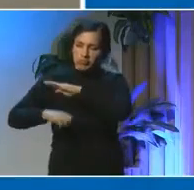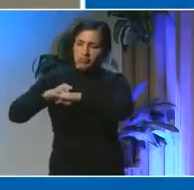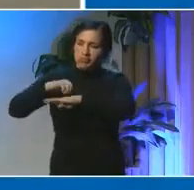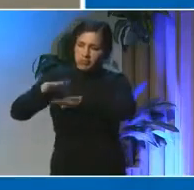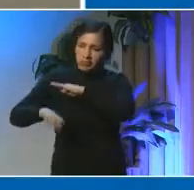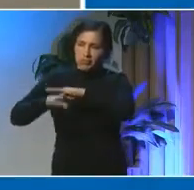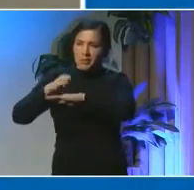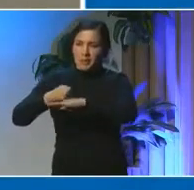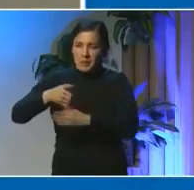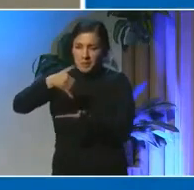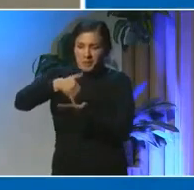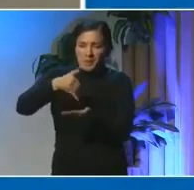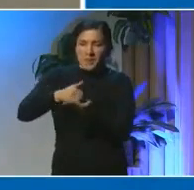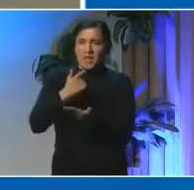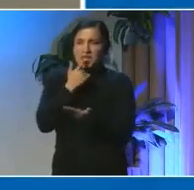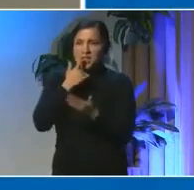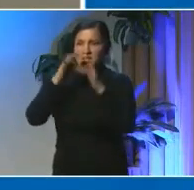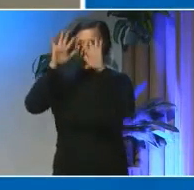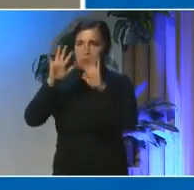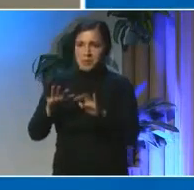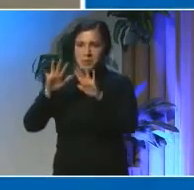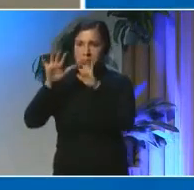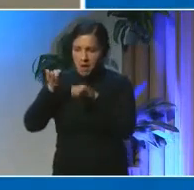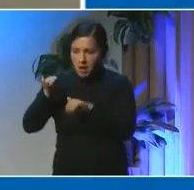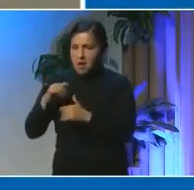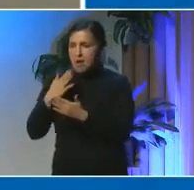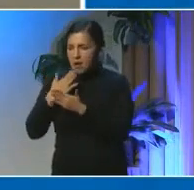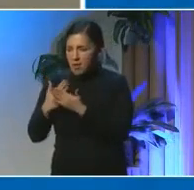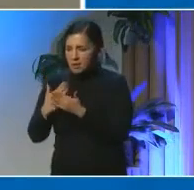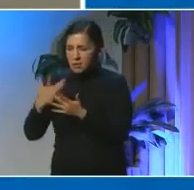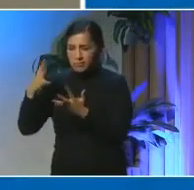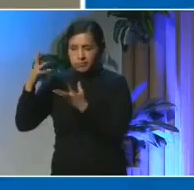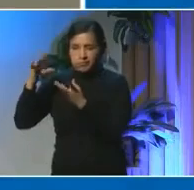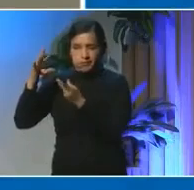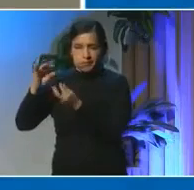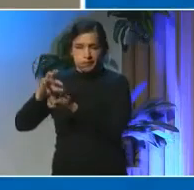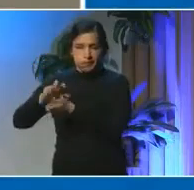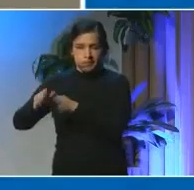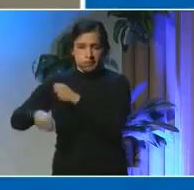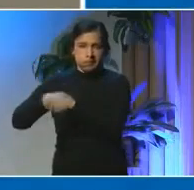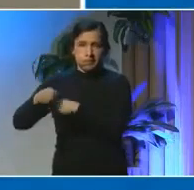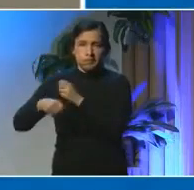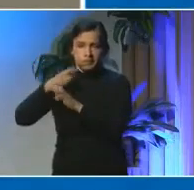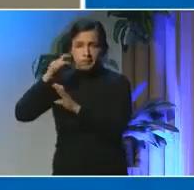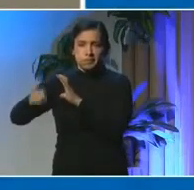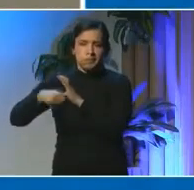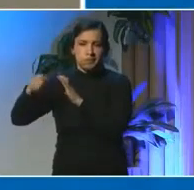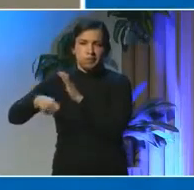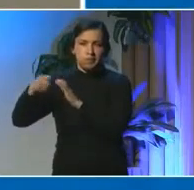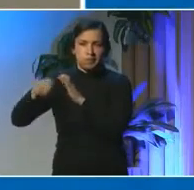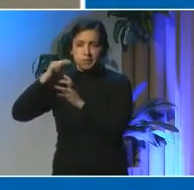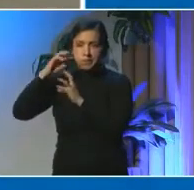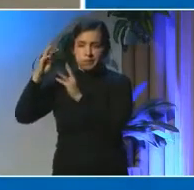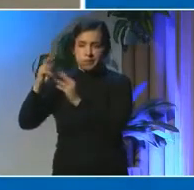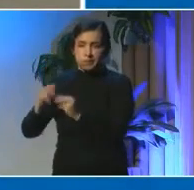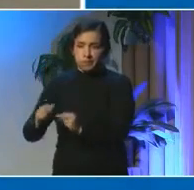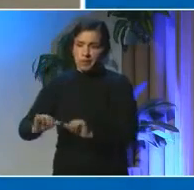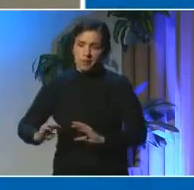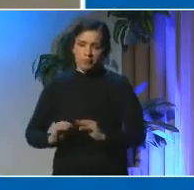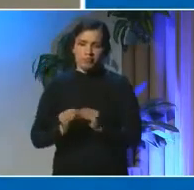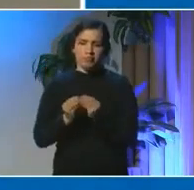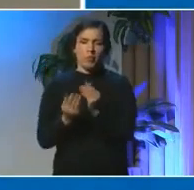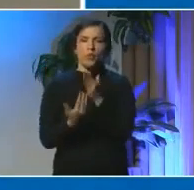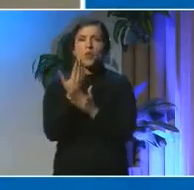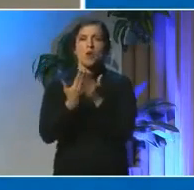botellas directamente en el punto de venta pero creo que el espíritu de circularidad es superimportante para diallo y hemos